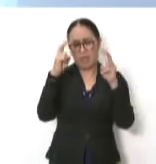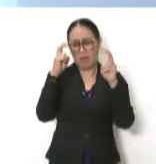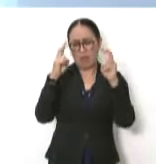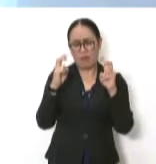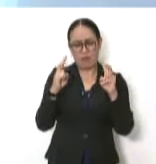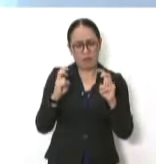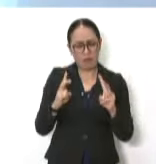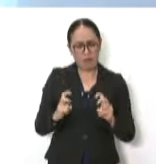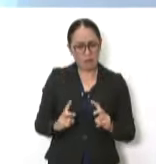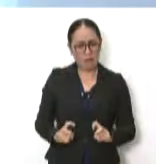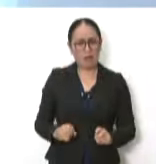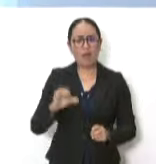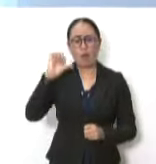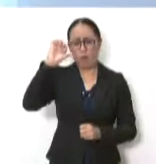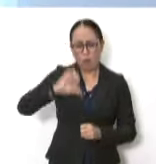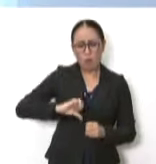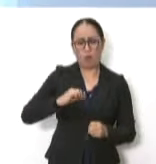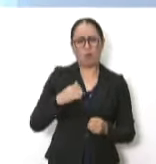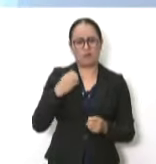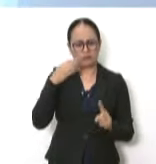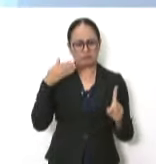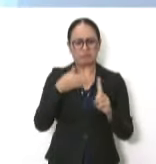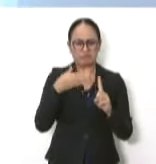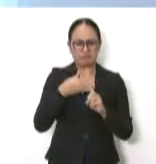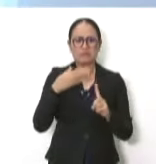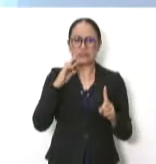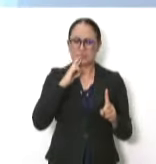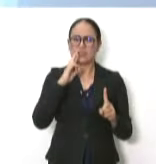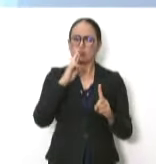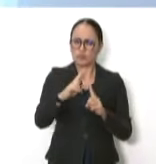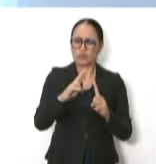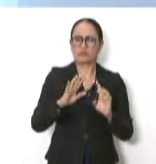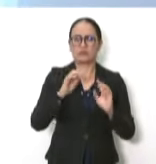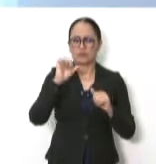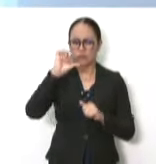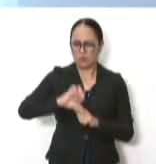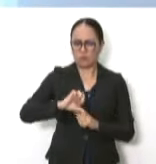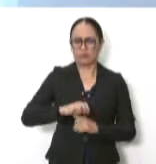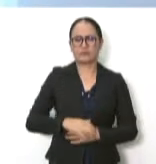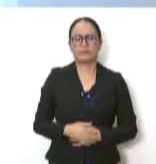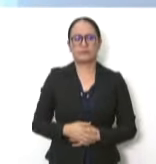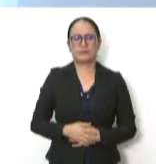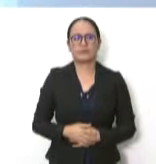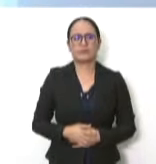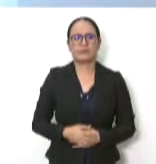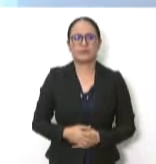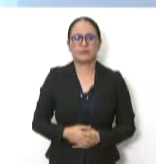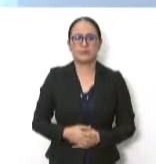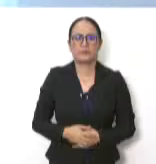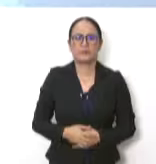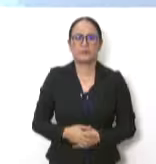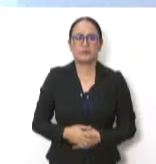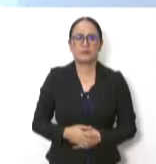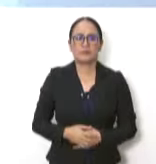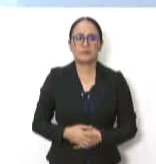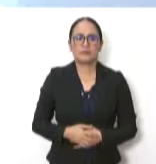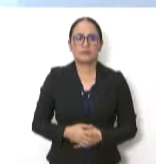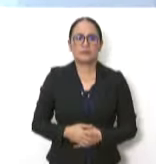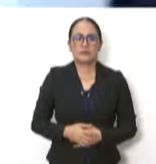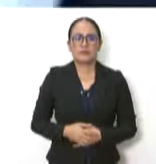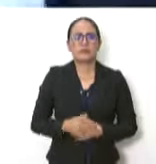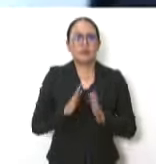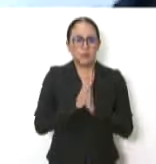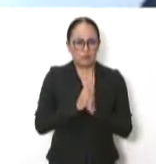nos propusimos resolver. Ahora le pido, dado que no se avisora de